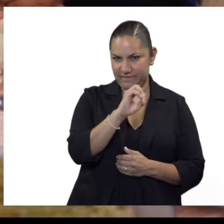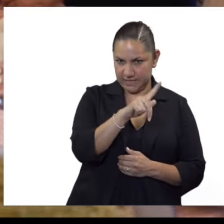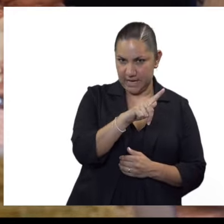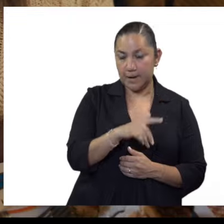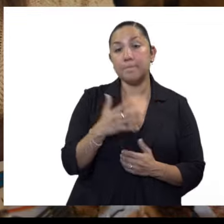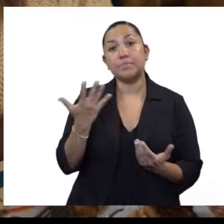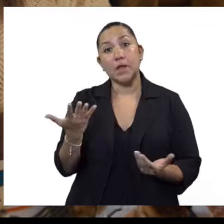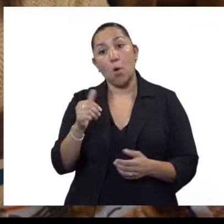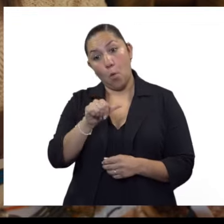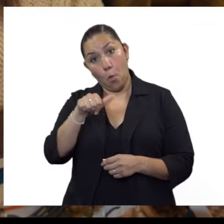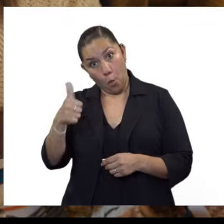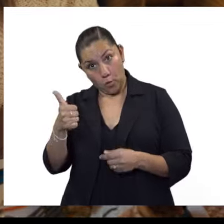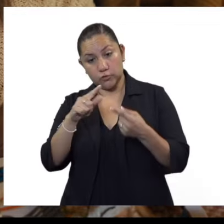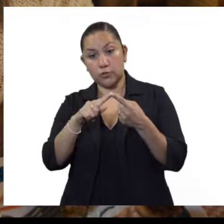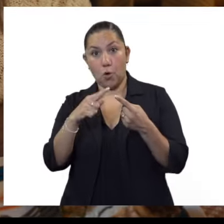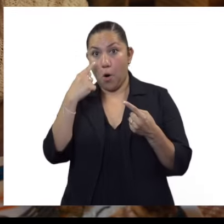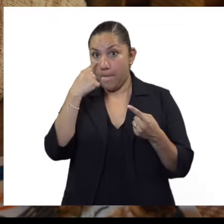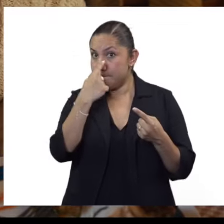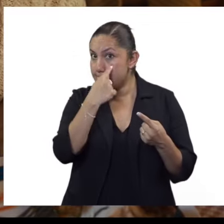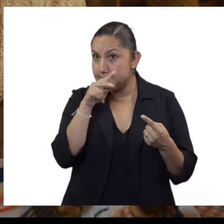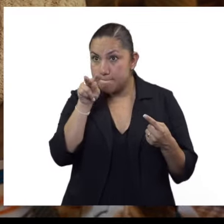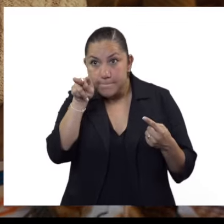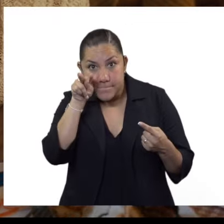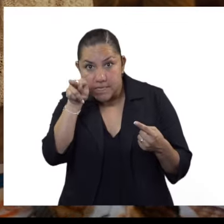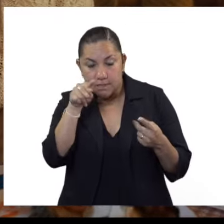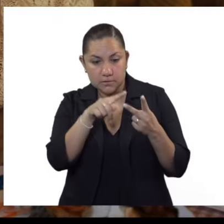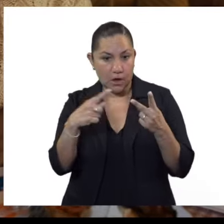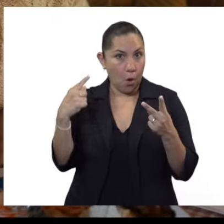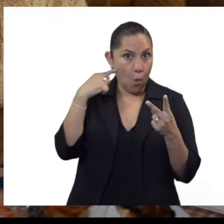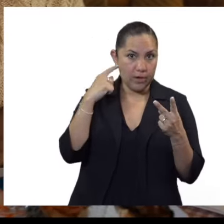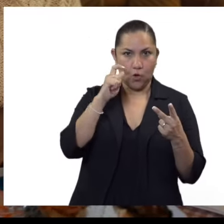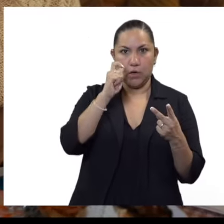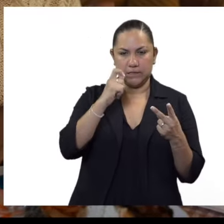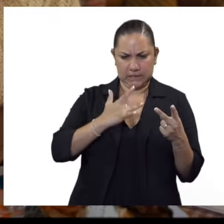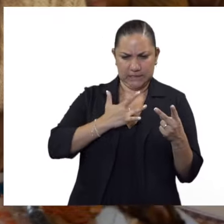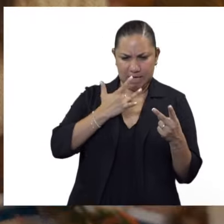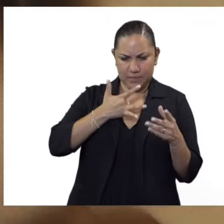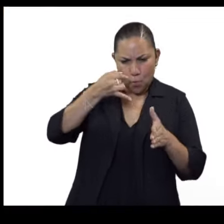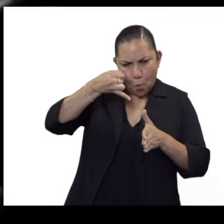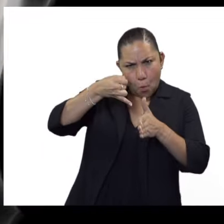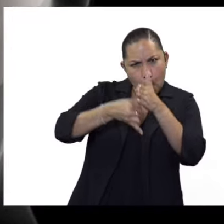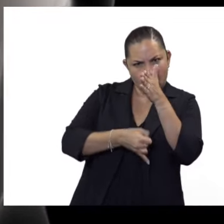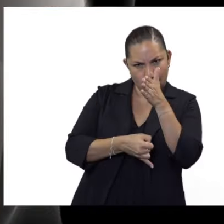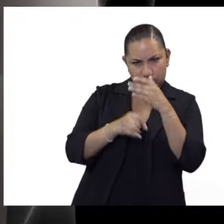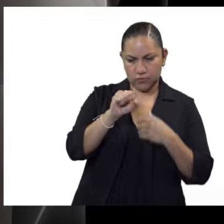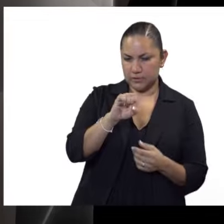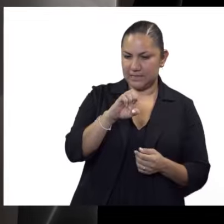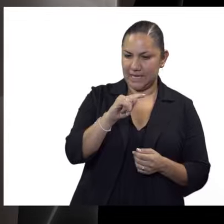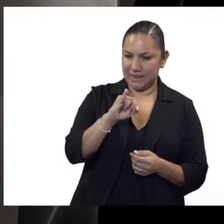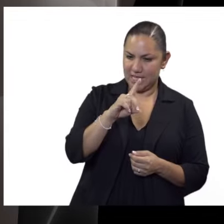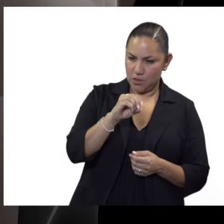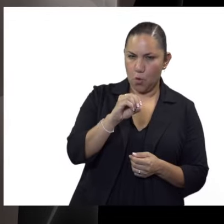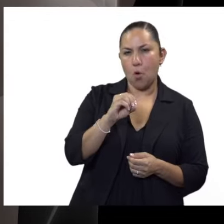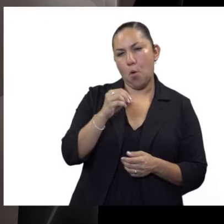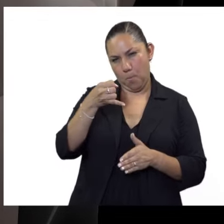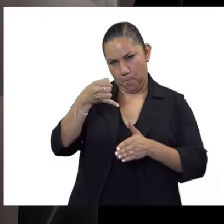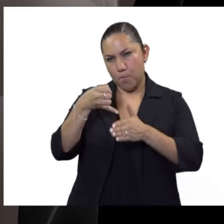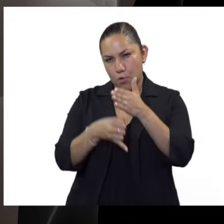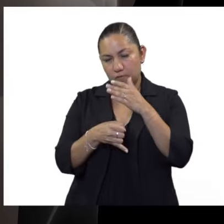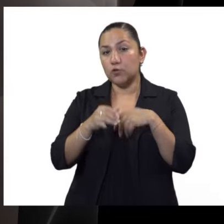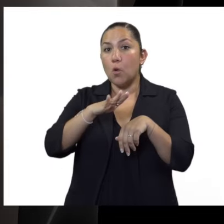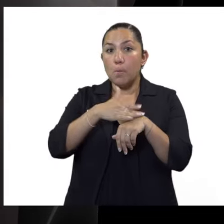otros como la vista o el oído son llamados sentidos profundos ya que cada uno de estos requiere de un